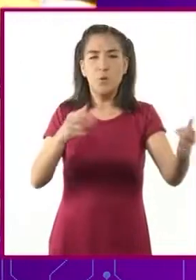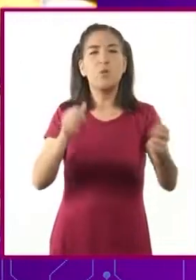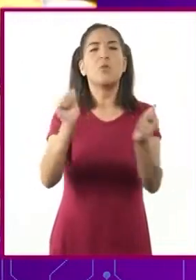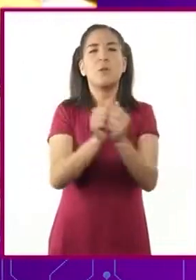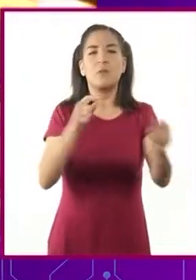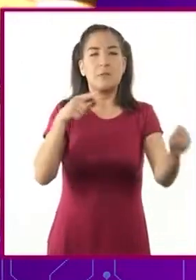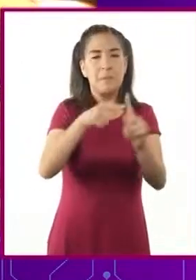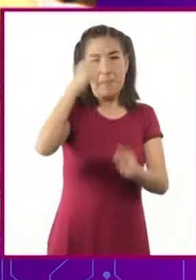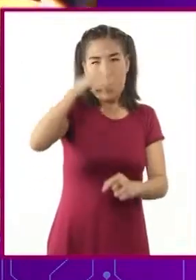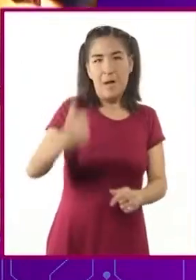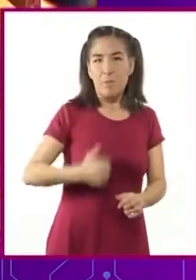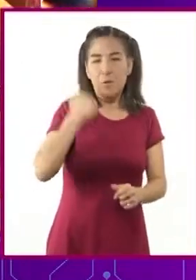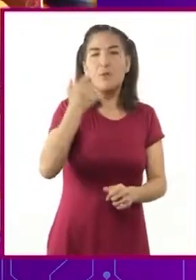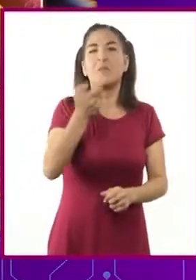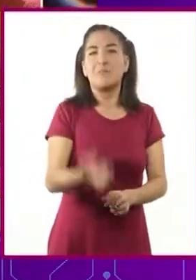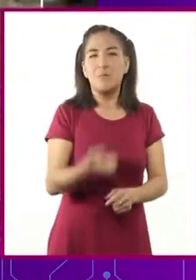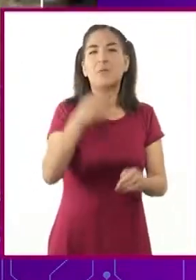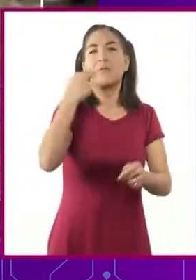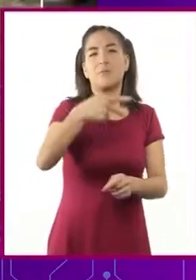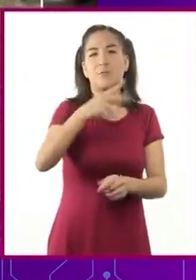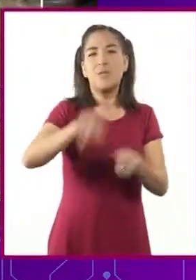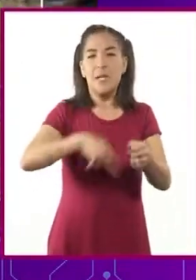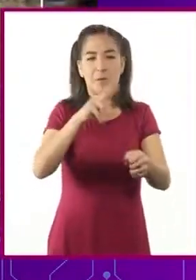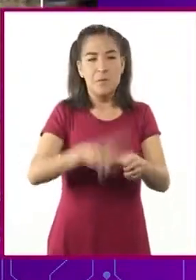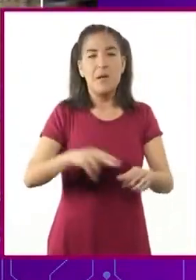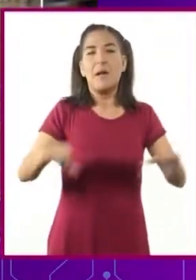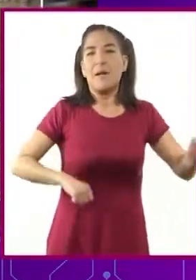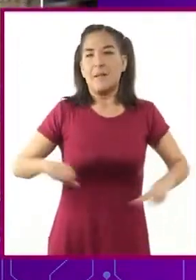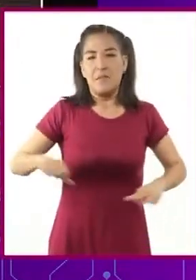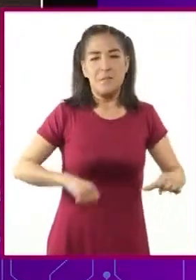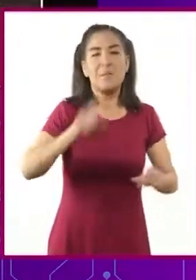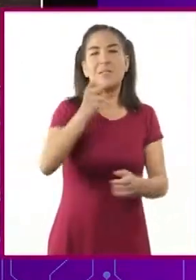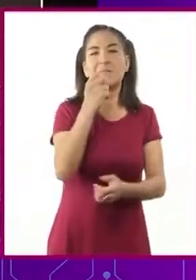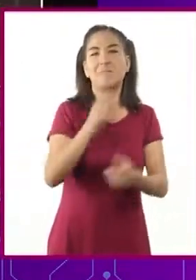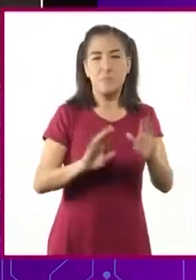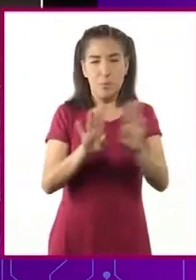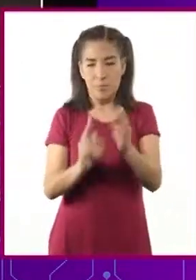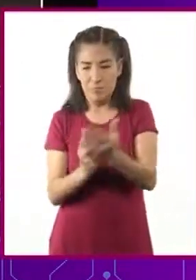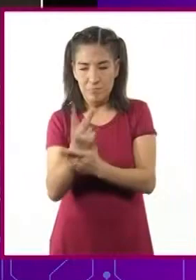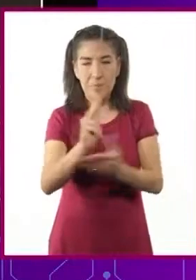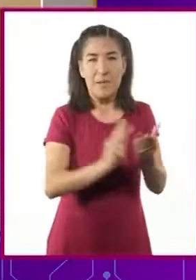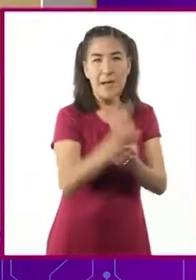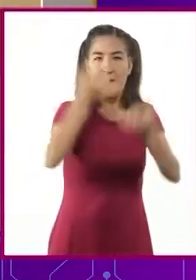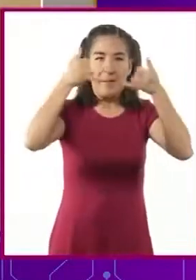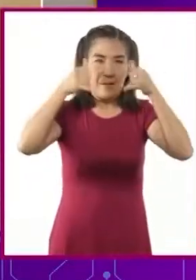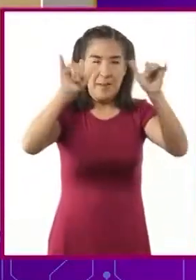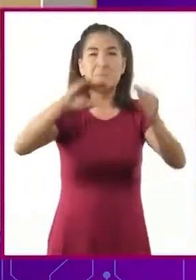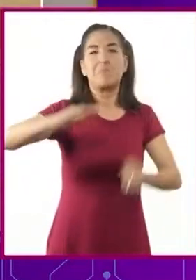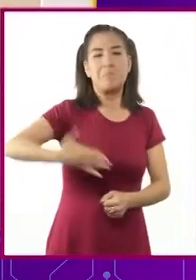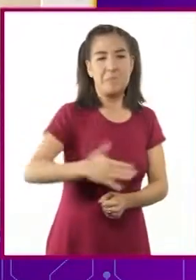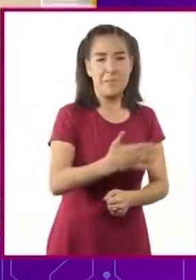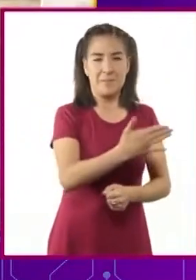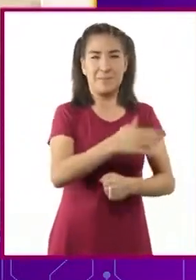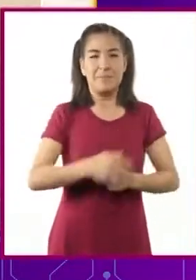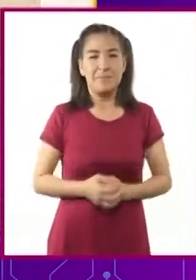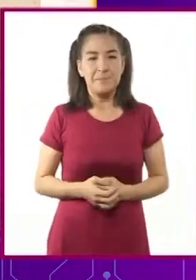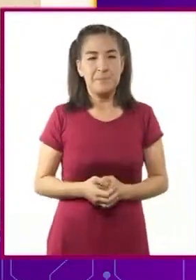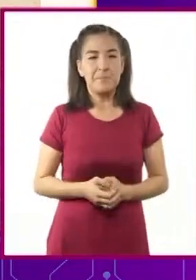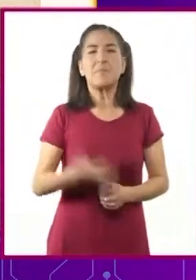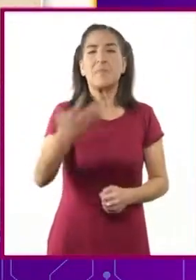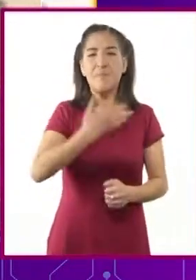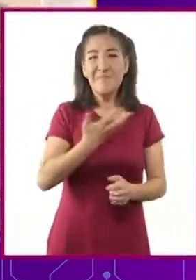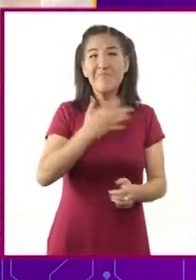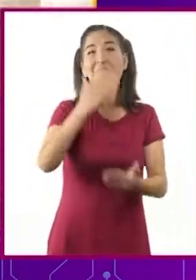con el aprovechamiento de los recursos naturales, con las actividades forestales, agrícolas, ganaderas y pesqueras. Existe